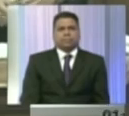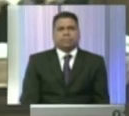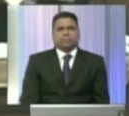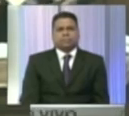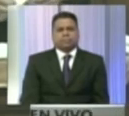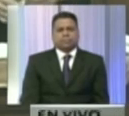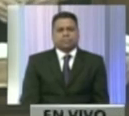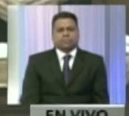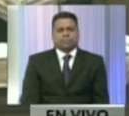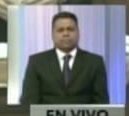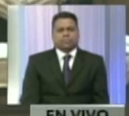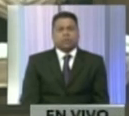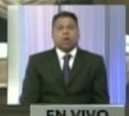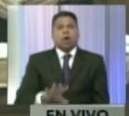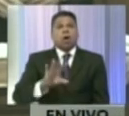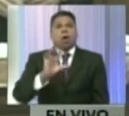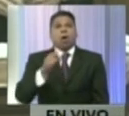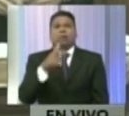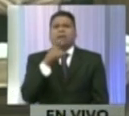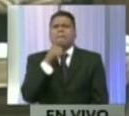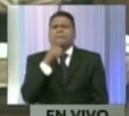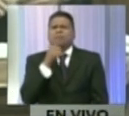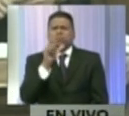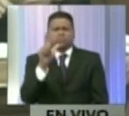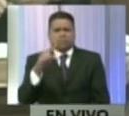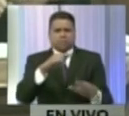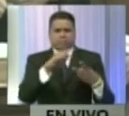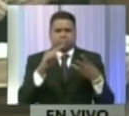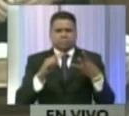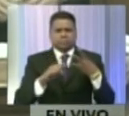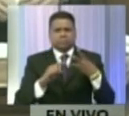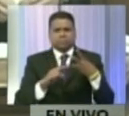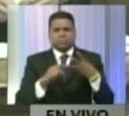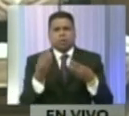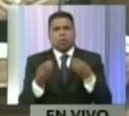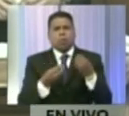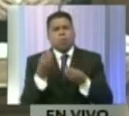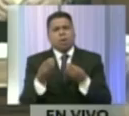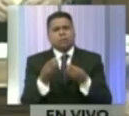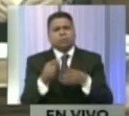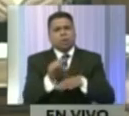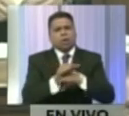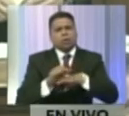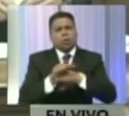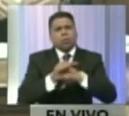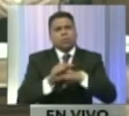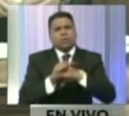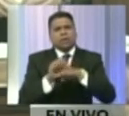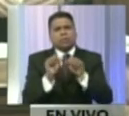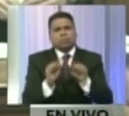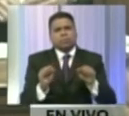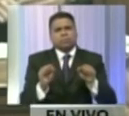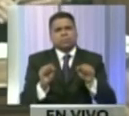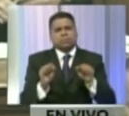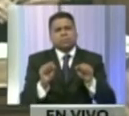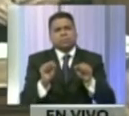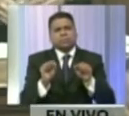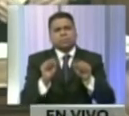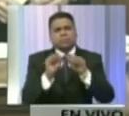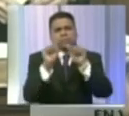Uh-huh. Y la otra pregunta era, ¿cuántos se piensa entregar el gobierno en el sistema DIPRO y cuánto en el DICOM?